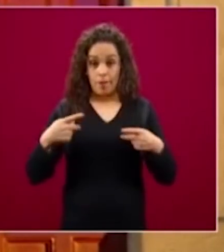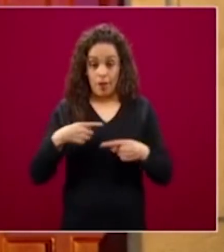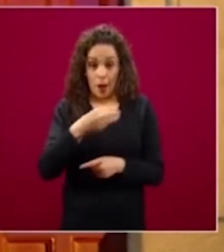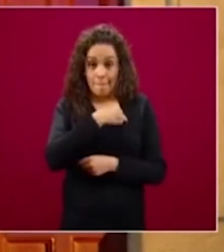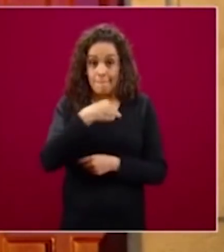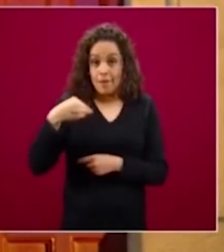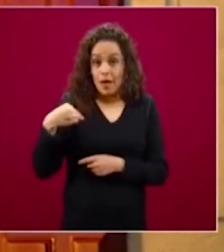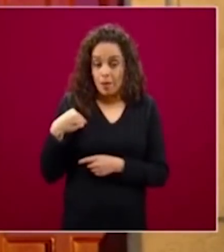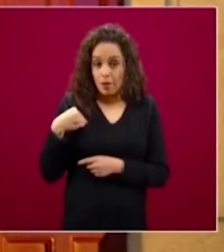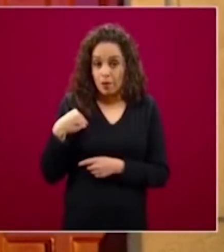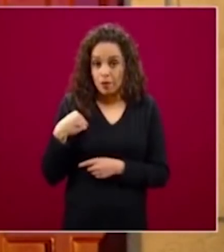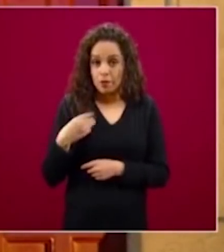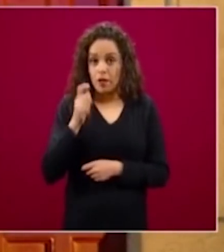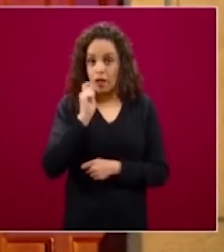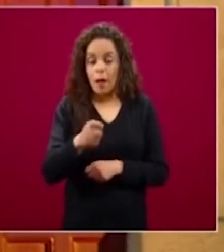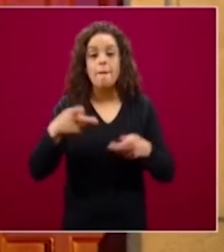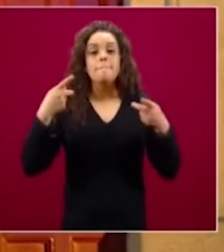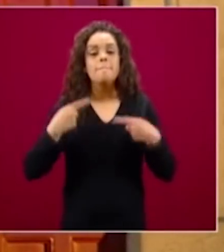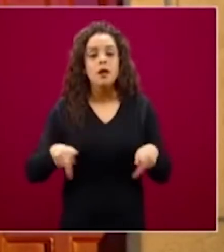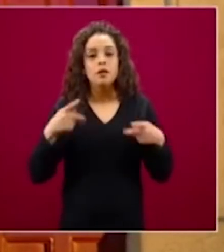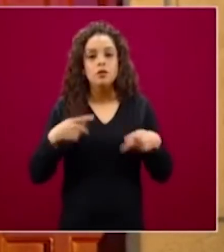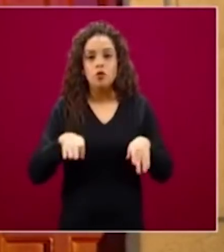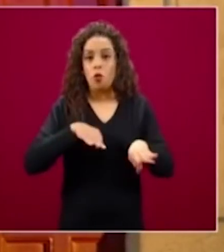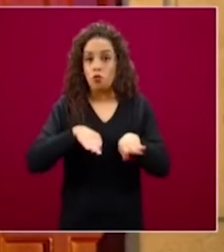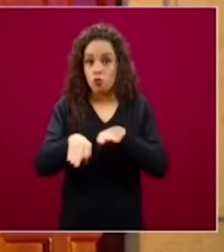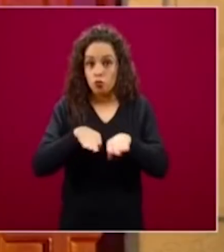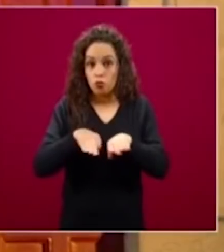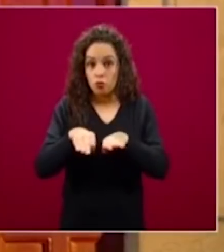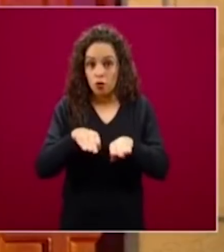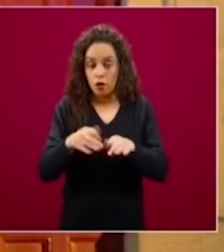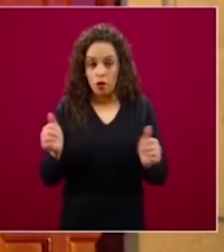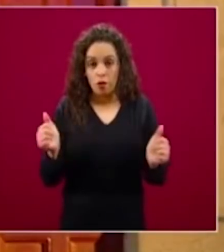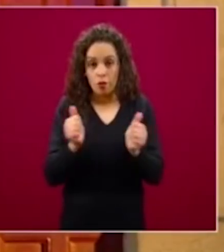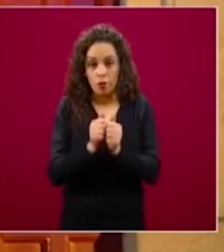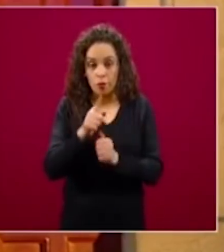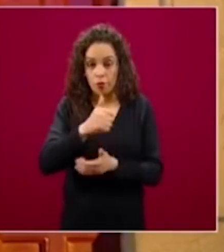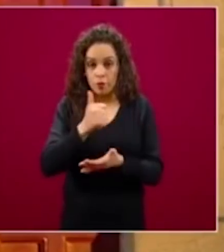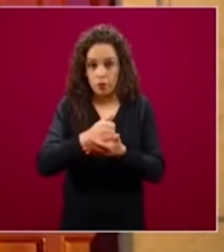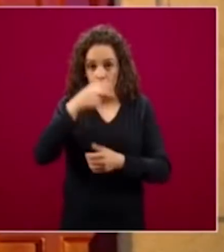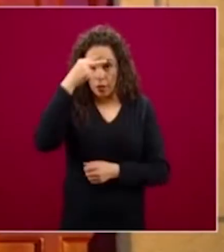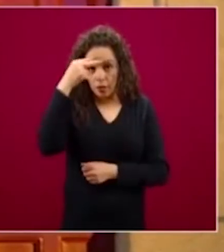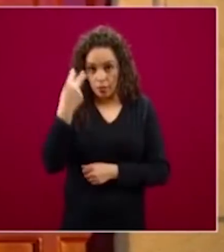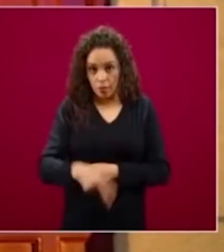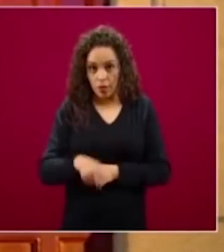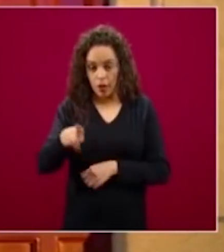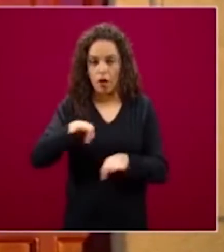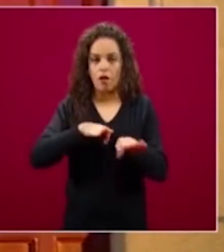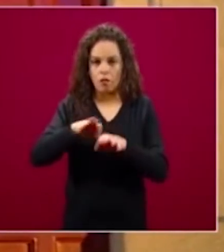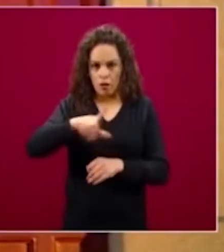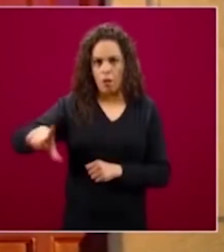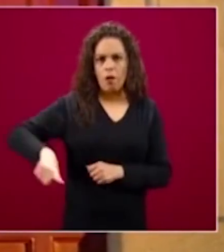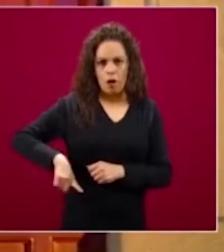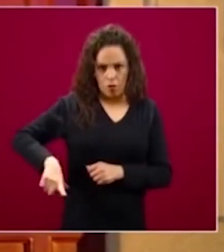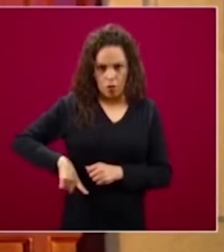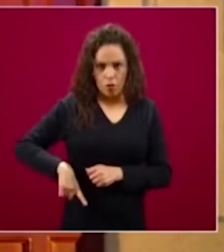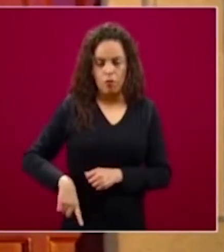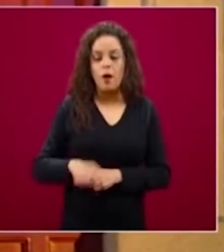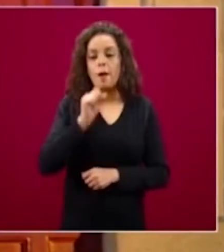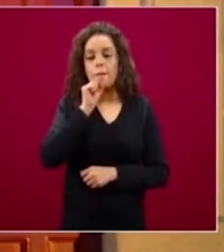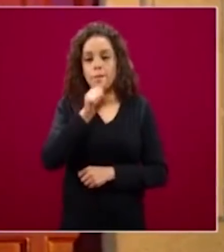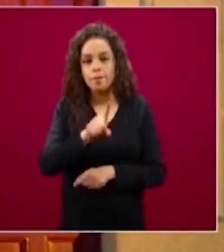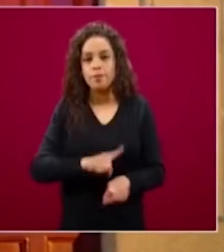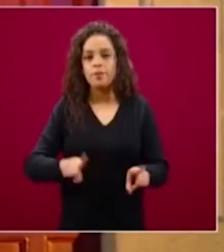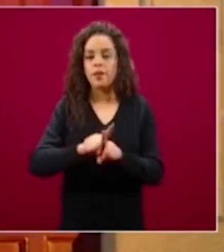son tanto personas que están trabajando con la Ciudad de México o son funcionarias de la Ciudad de México, como